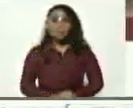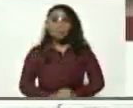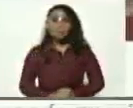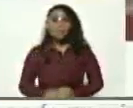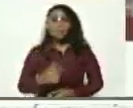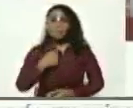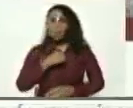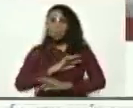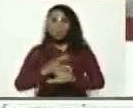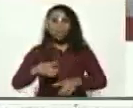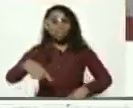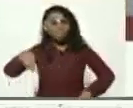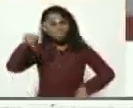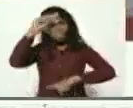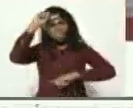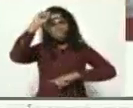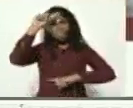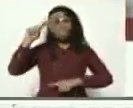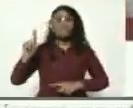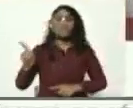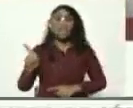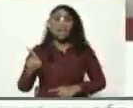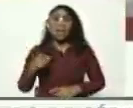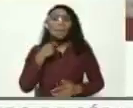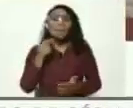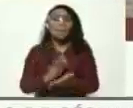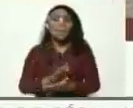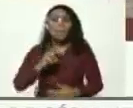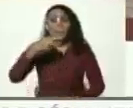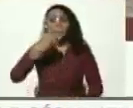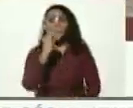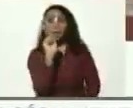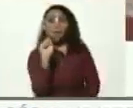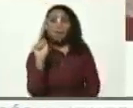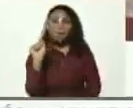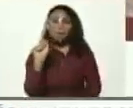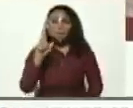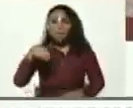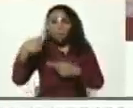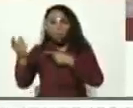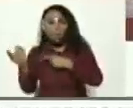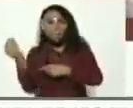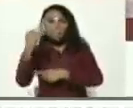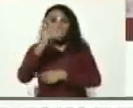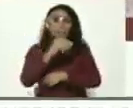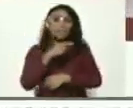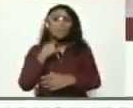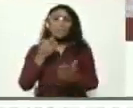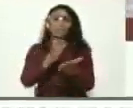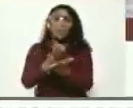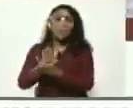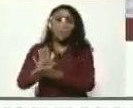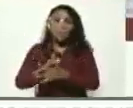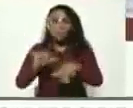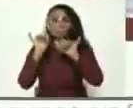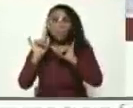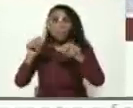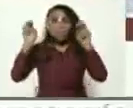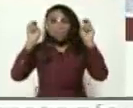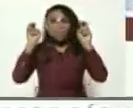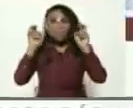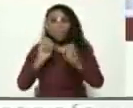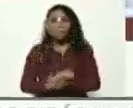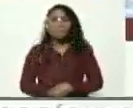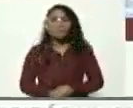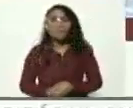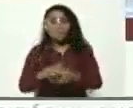estoy arrepentido de la muerte de Piar y de Padilla y de los demás que han perecido por la misma causa.